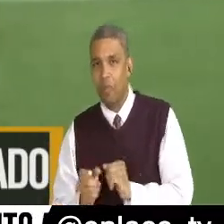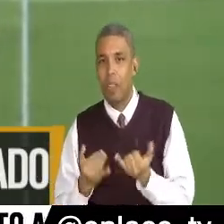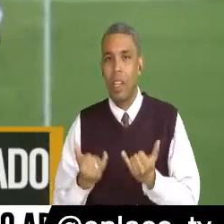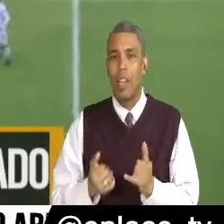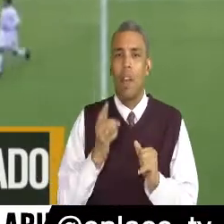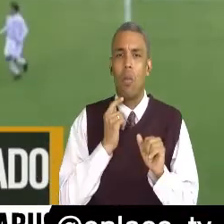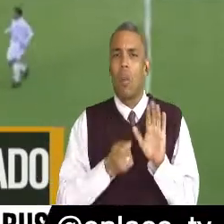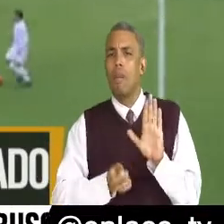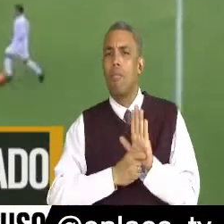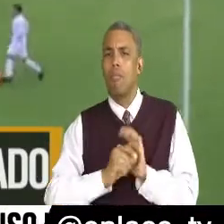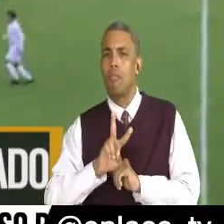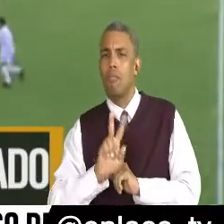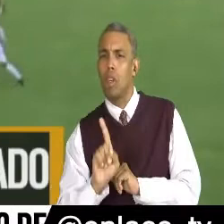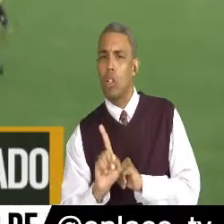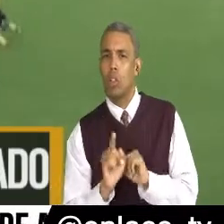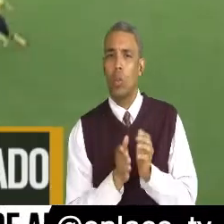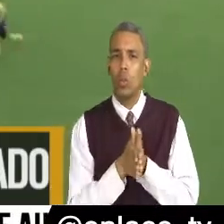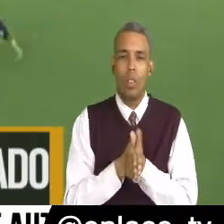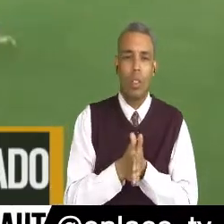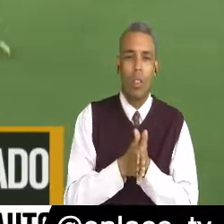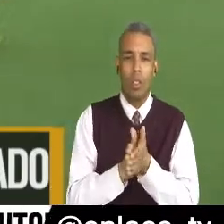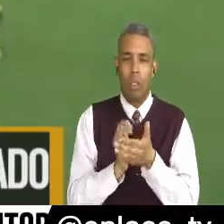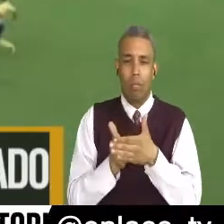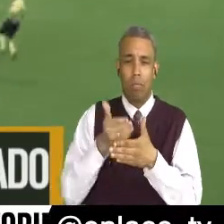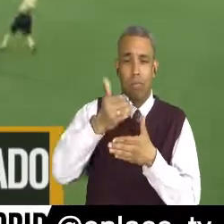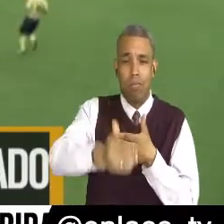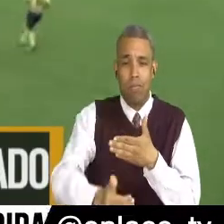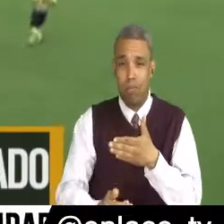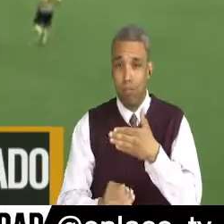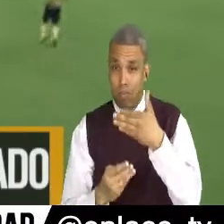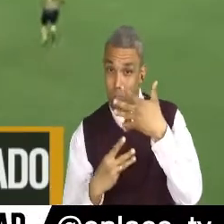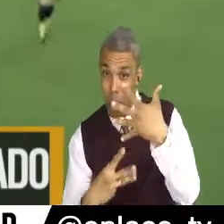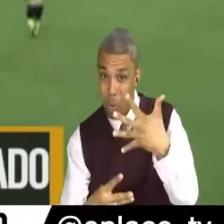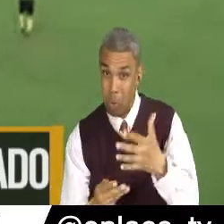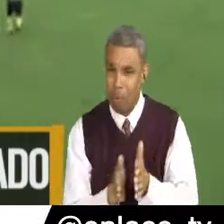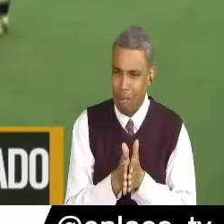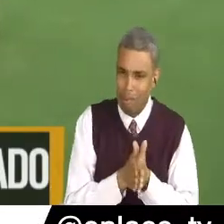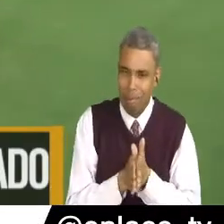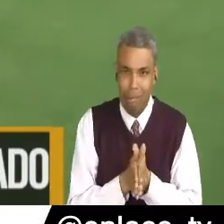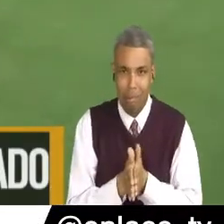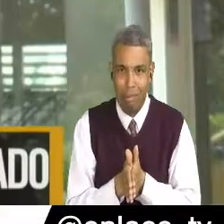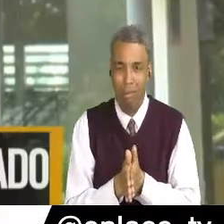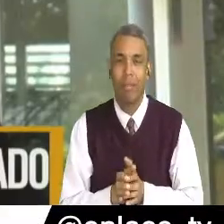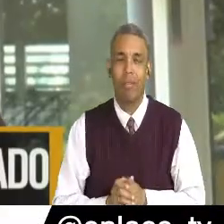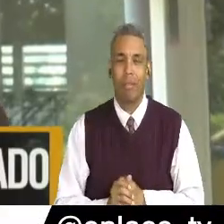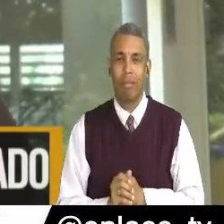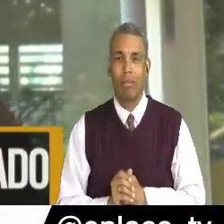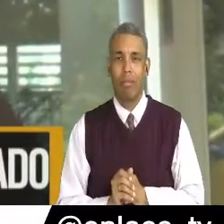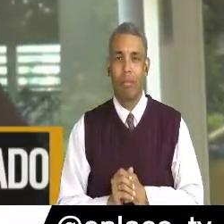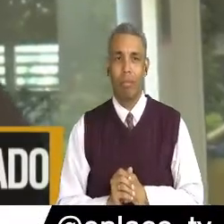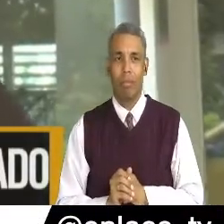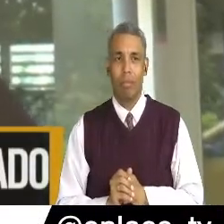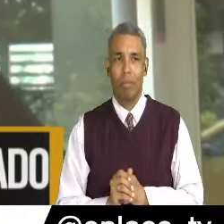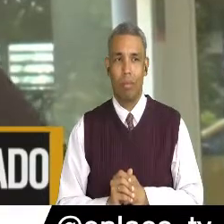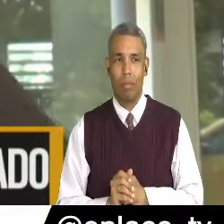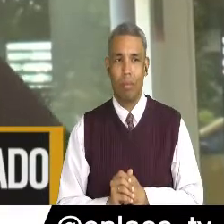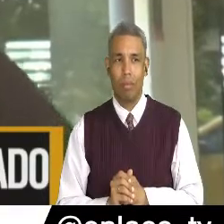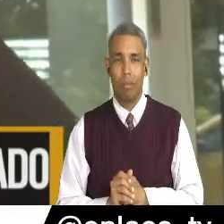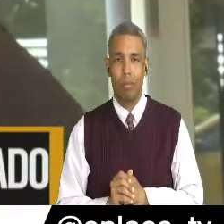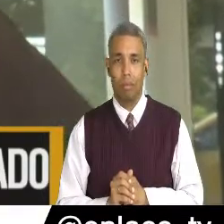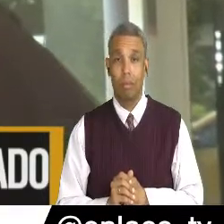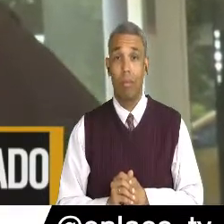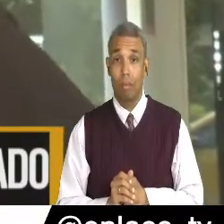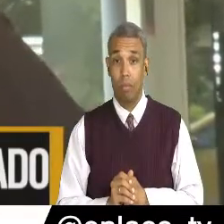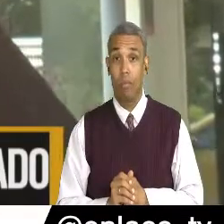Alianza Petrolera sueña con la clasificación a los cuartos de final del fútbol profesional colombiano. Pienso que fue un partido que salió